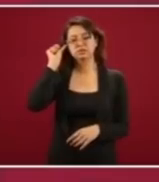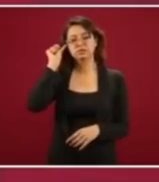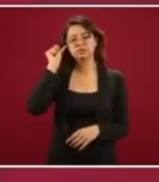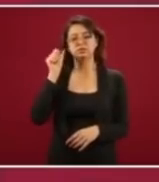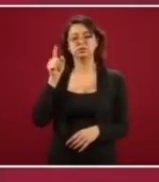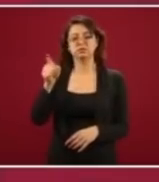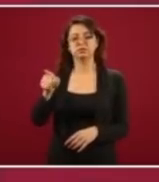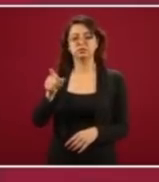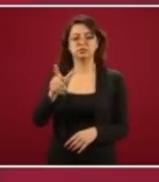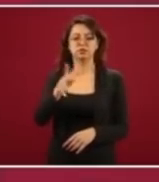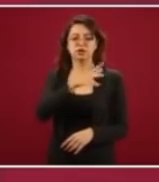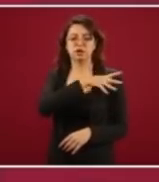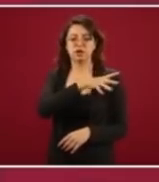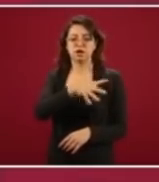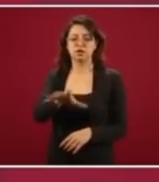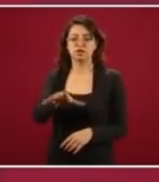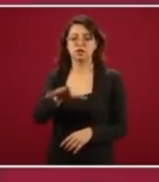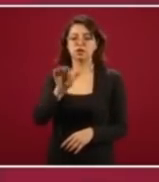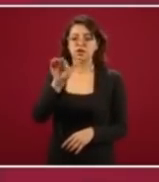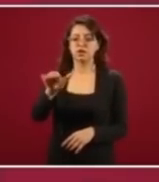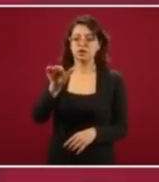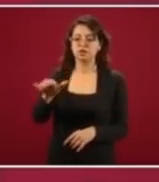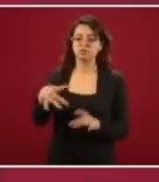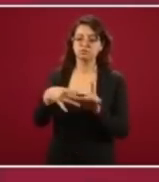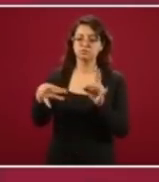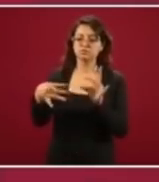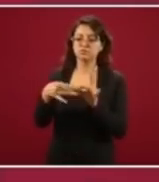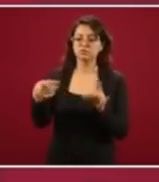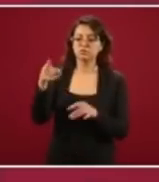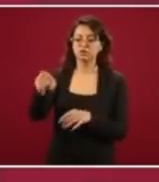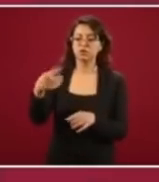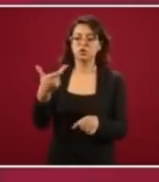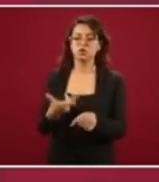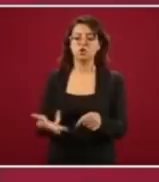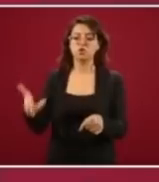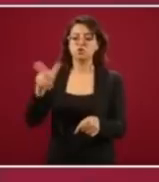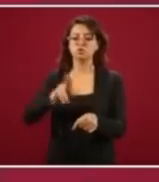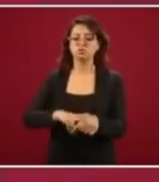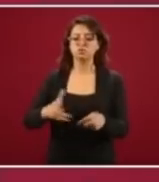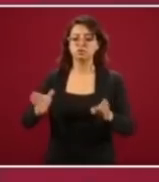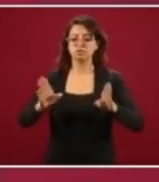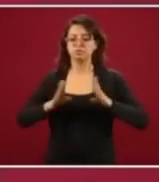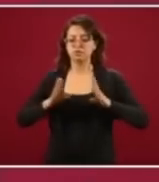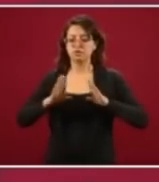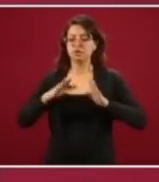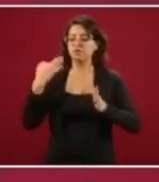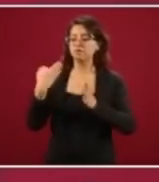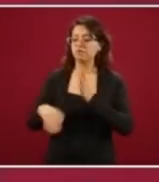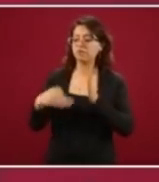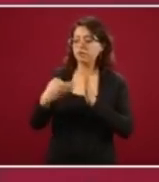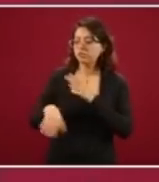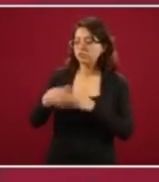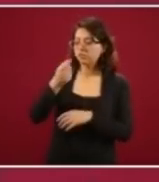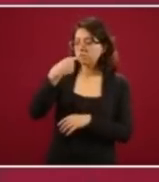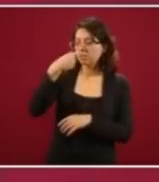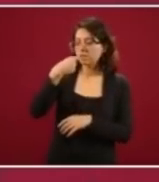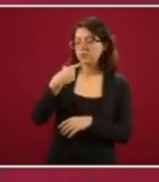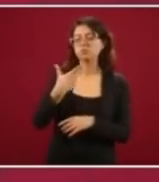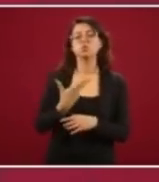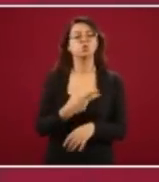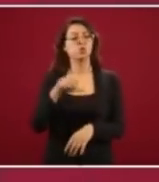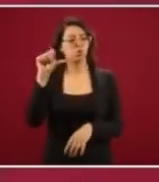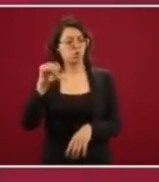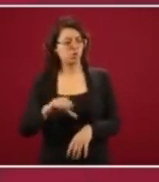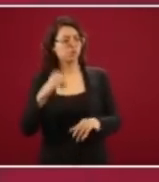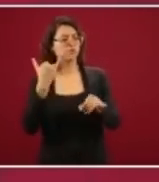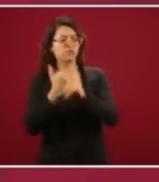al general sobre la falta de un medicamento en el hospital militar. Hoy van a informar de que